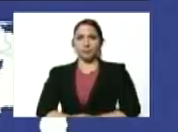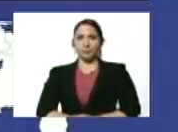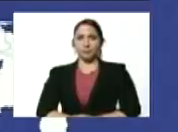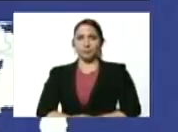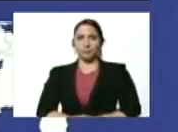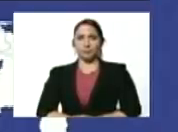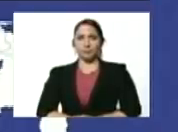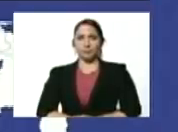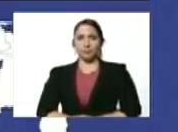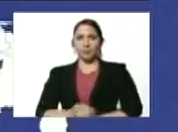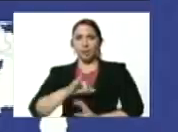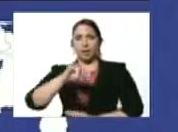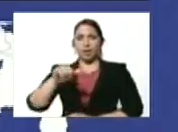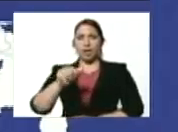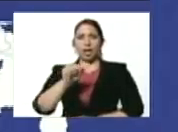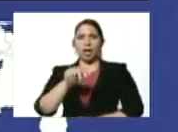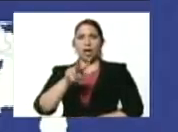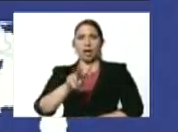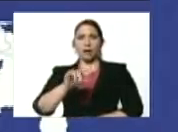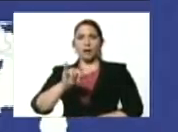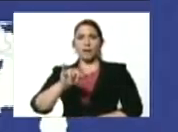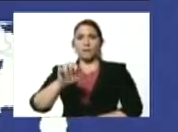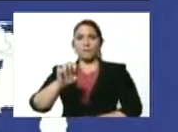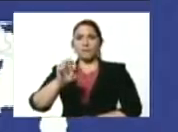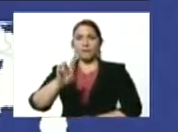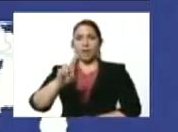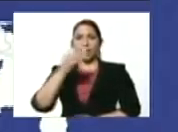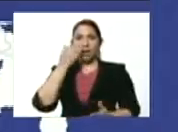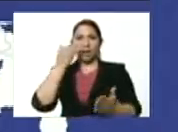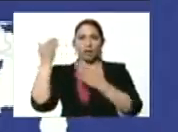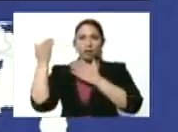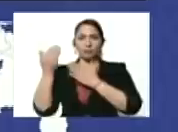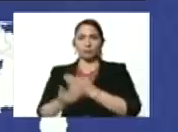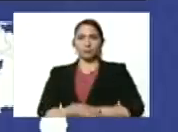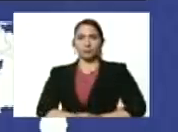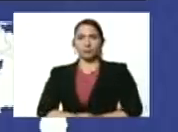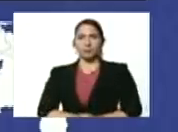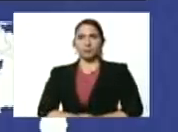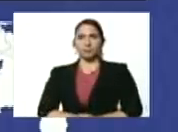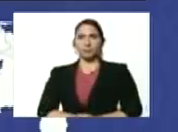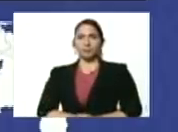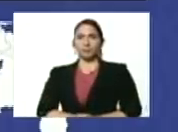de División Javier Marcano Tábata. Adelante, Nahum.